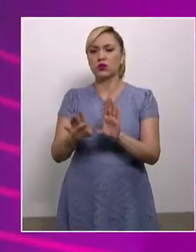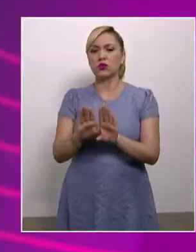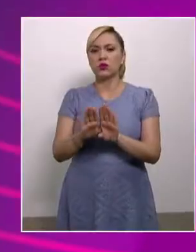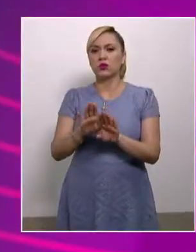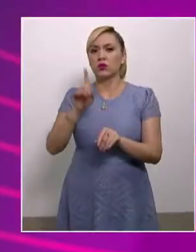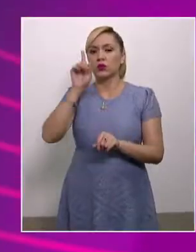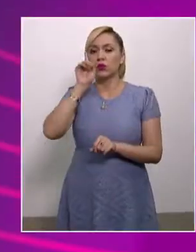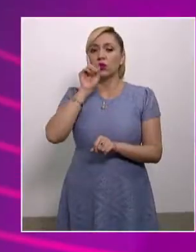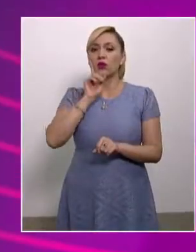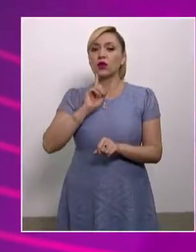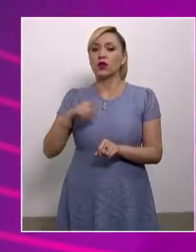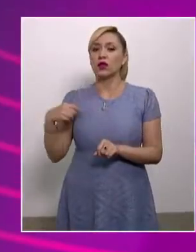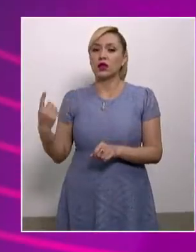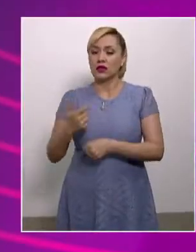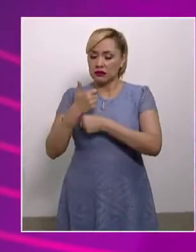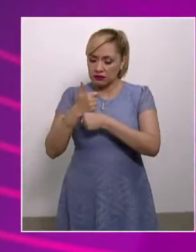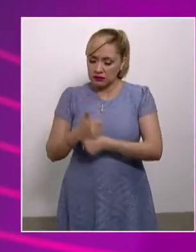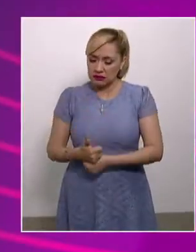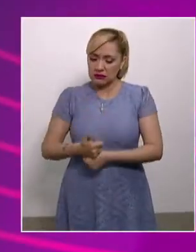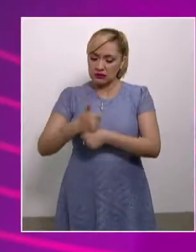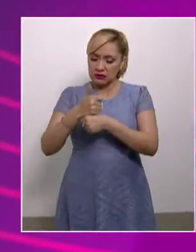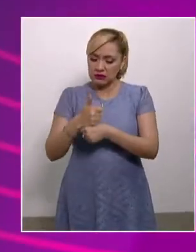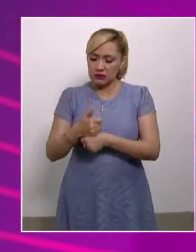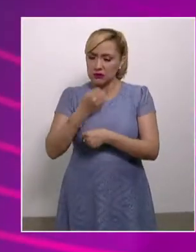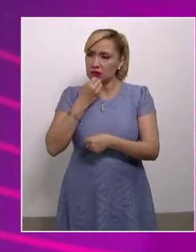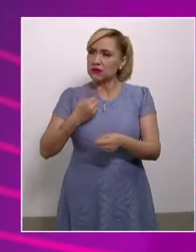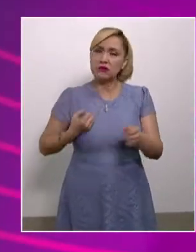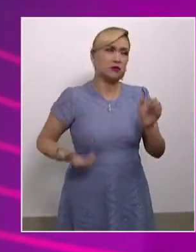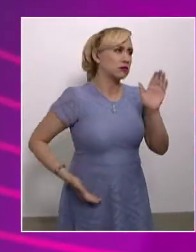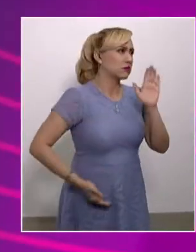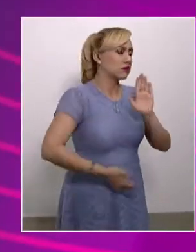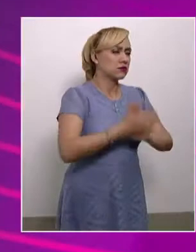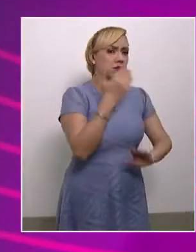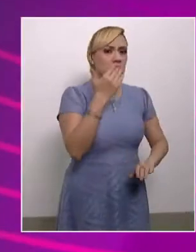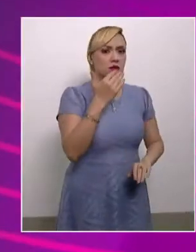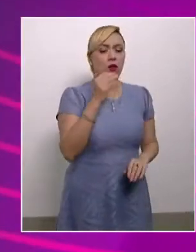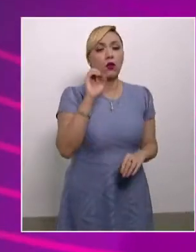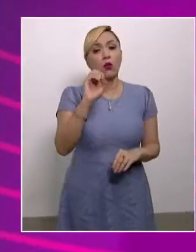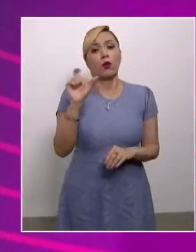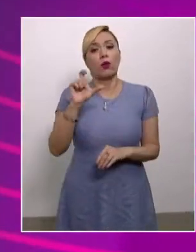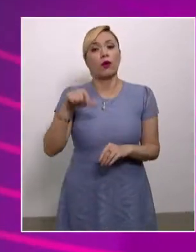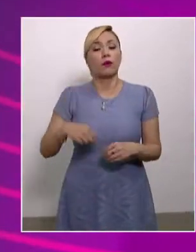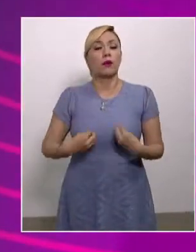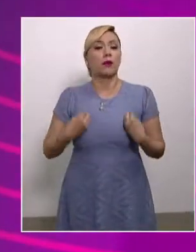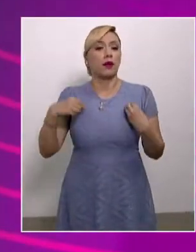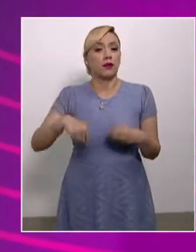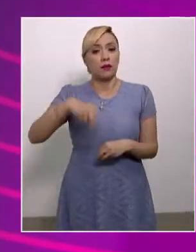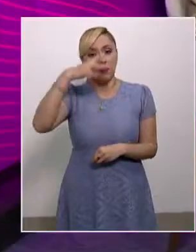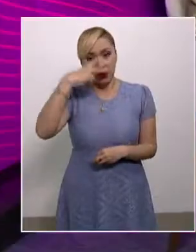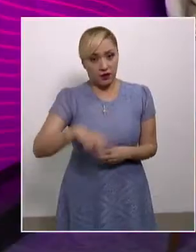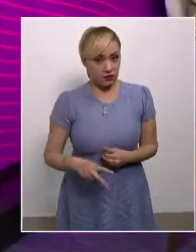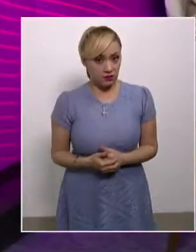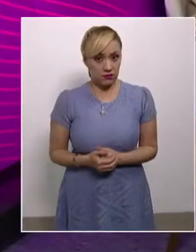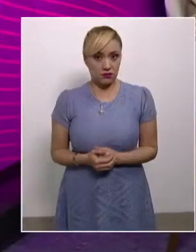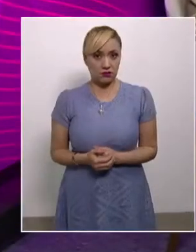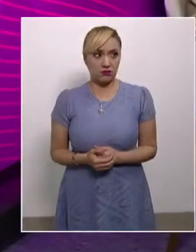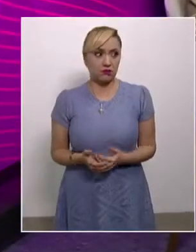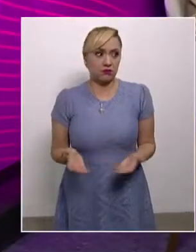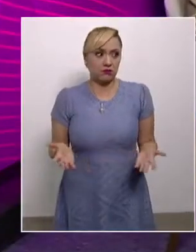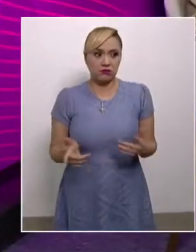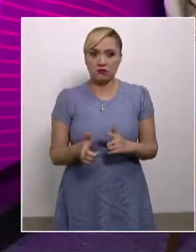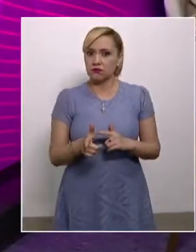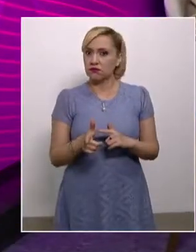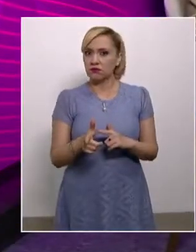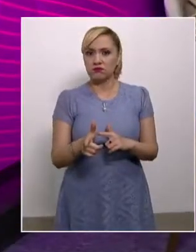pero también la violencia que viven cuando están en México, ¿no? Es decir, es algo que